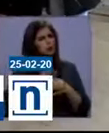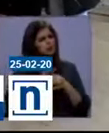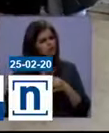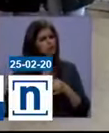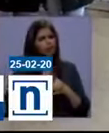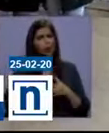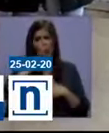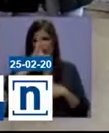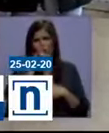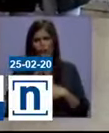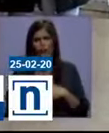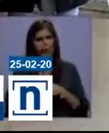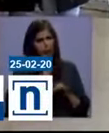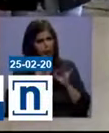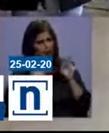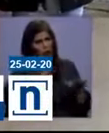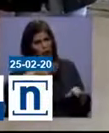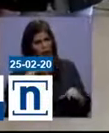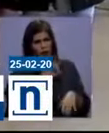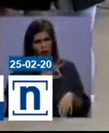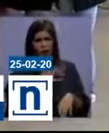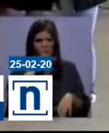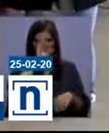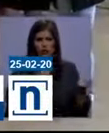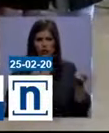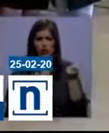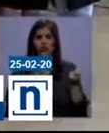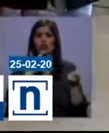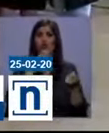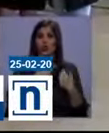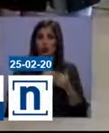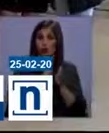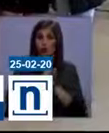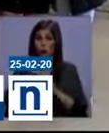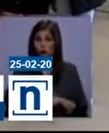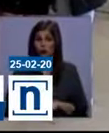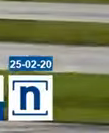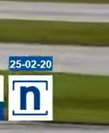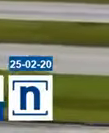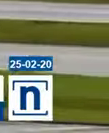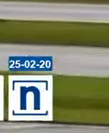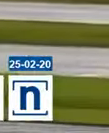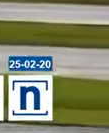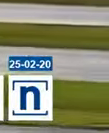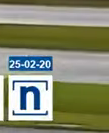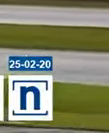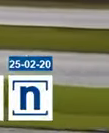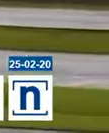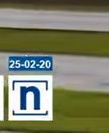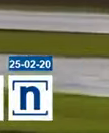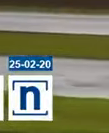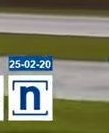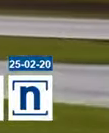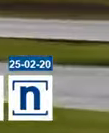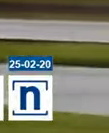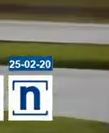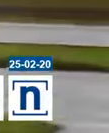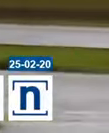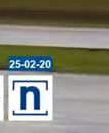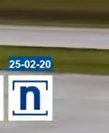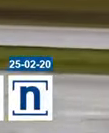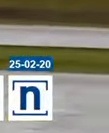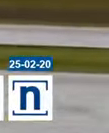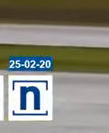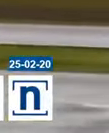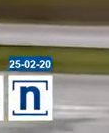y en sintonía con el gobierno. Todo esto es contradictorio con la posición portuguesa. TAP es de las pocas compañías aéreas